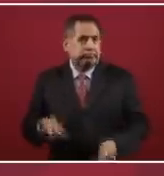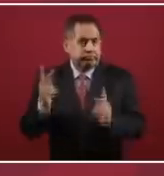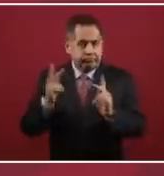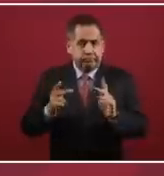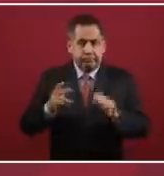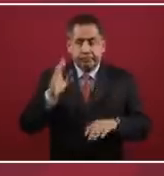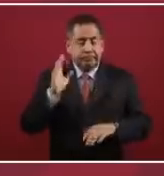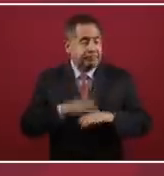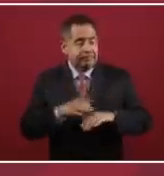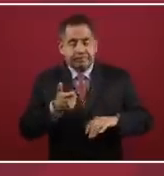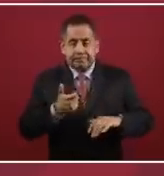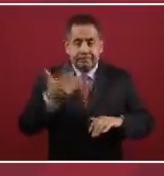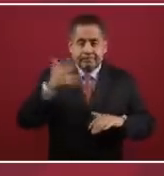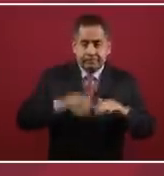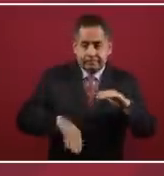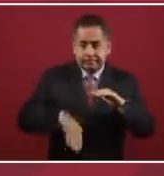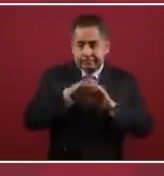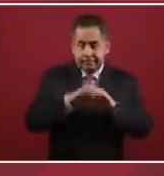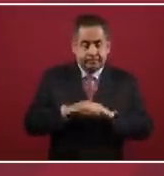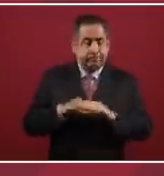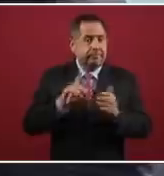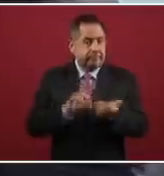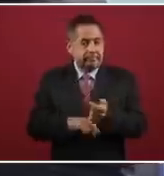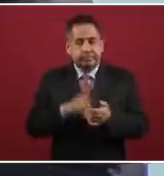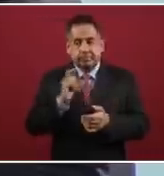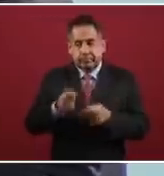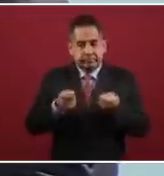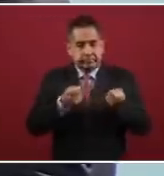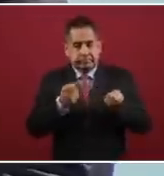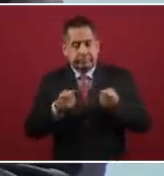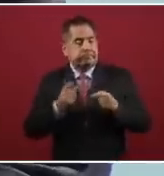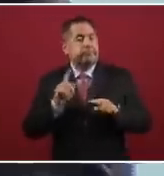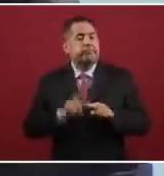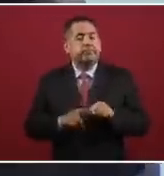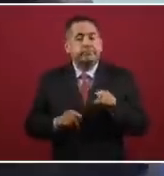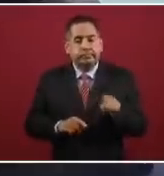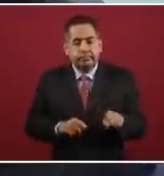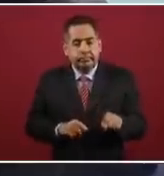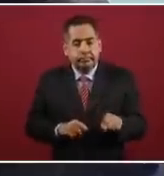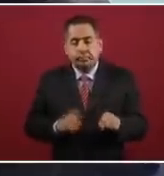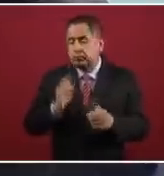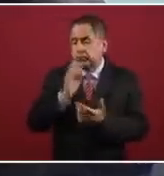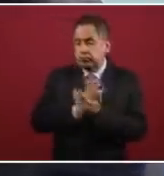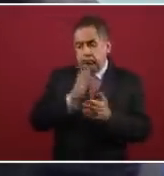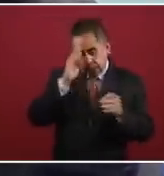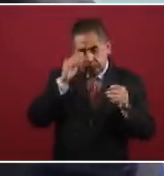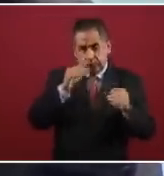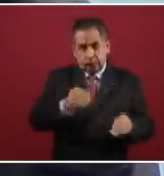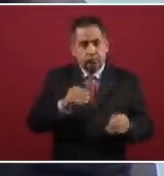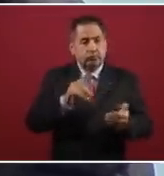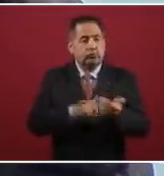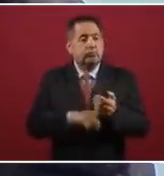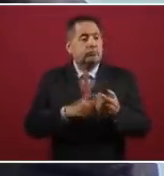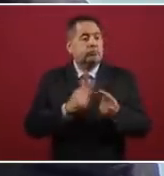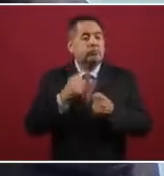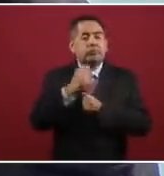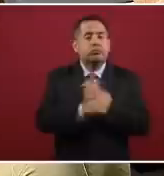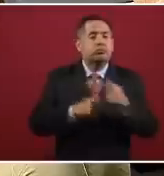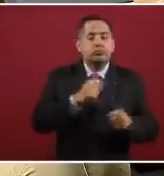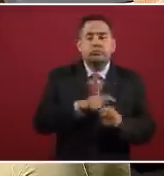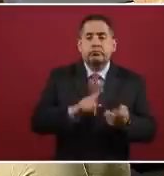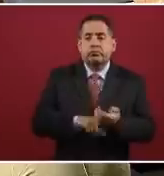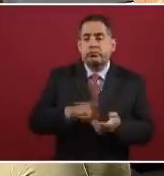precio máximo, el que sería controlado, es exclusivamente en las tiendas de